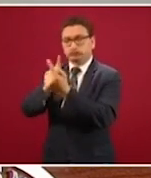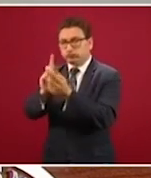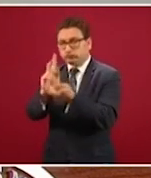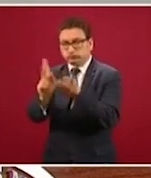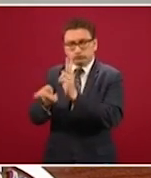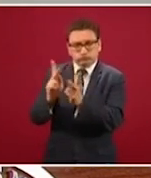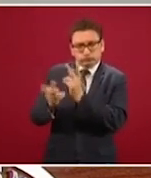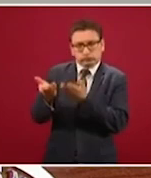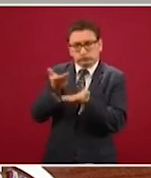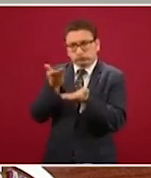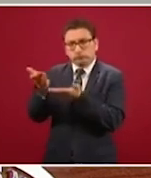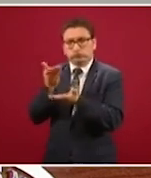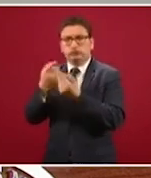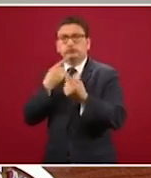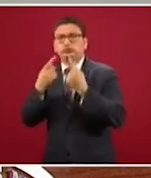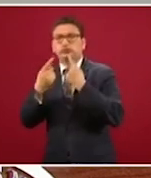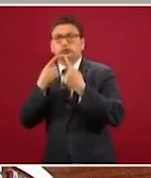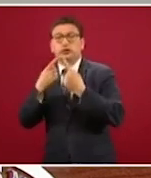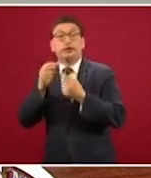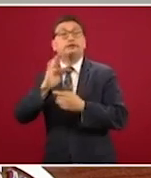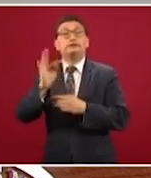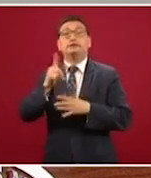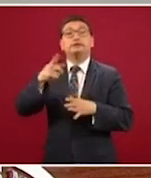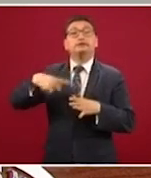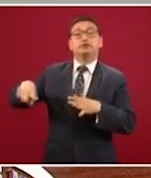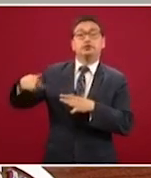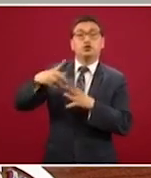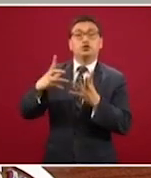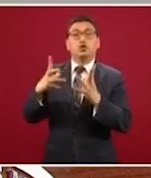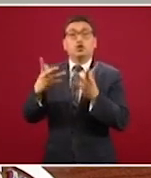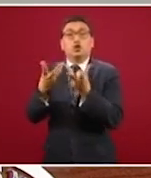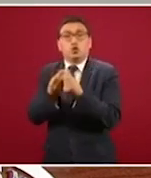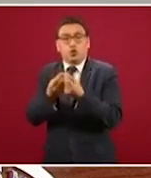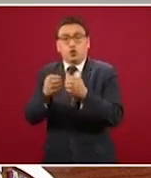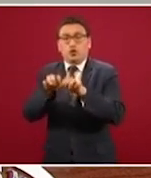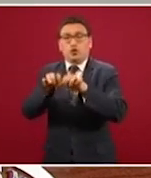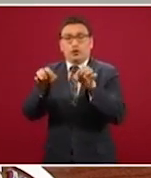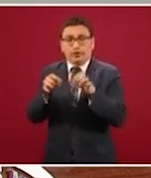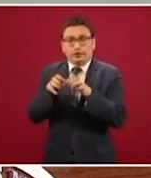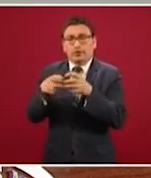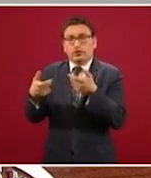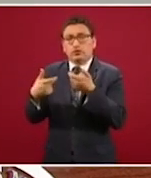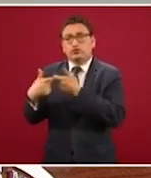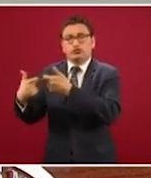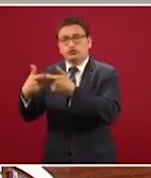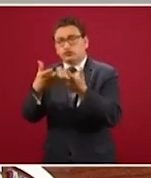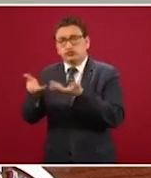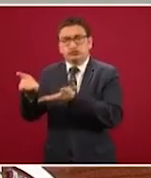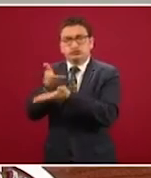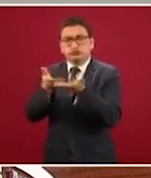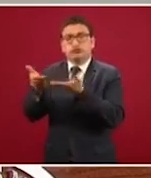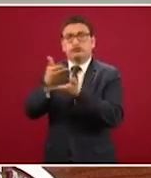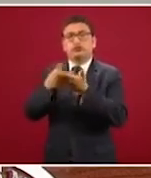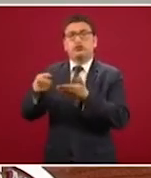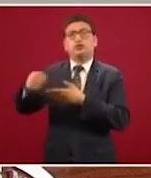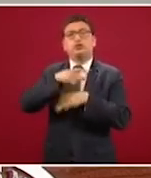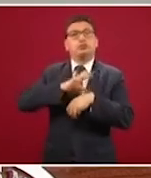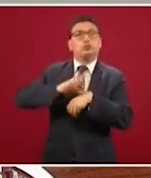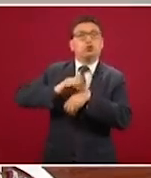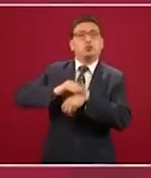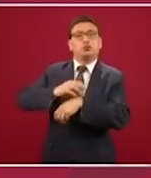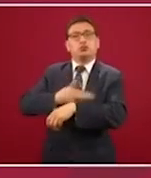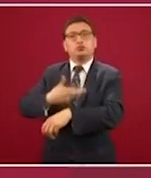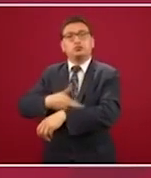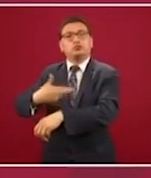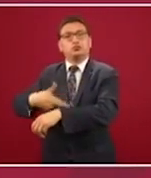se descarta el que pueda haber una cooperativa que puedan ellos tener permisos. Nosotros